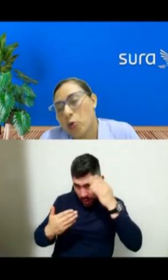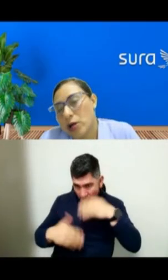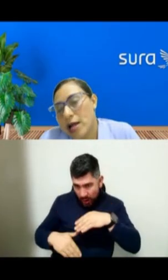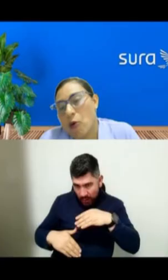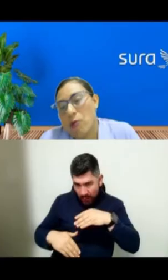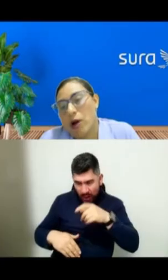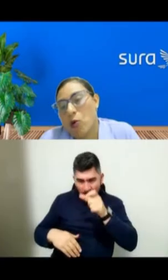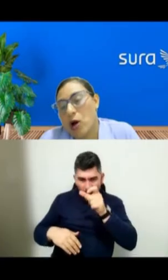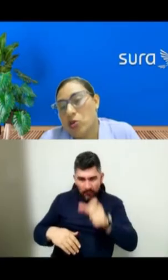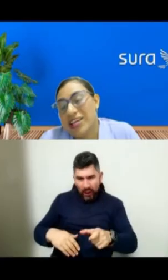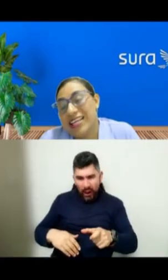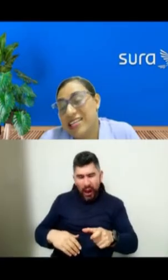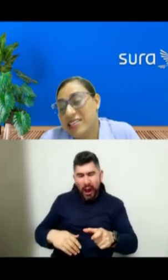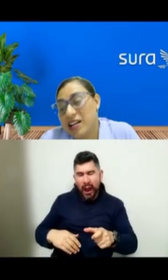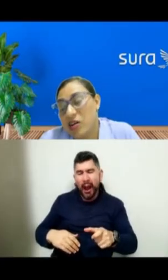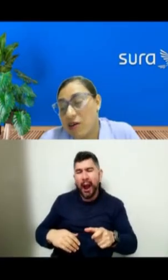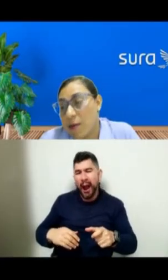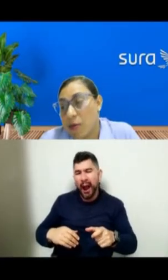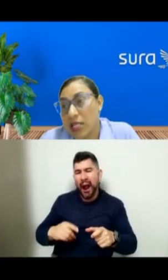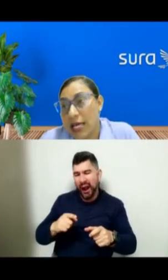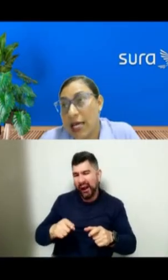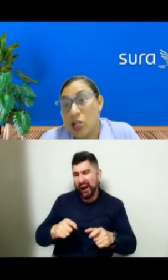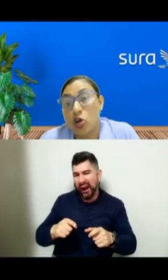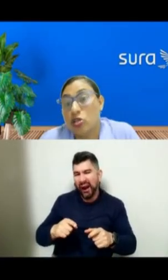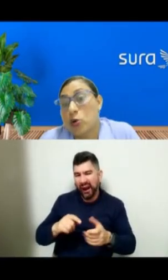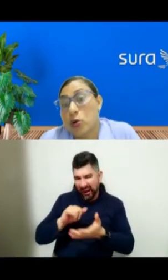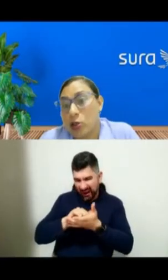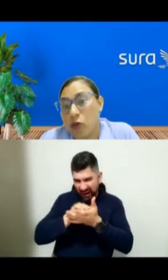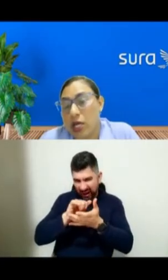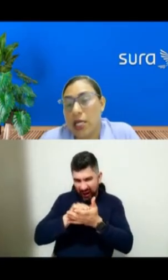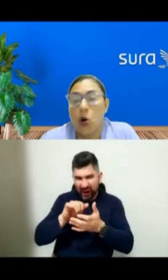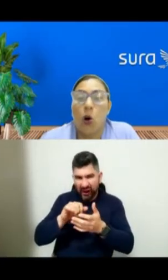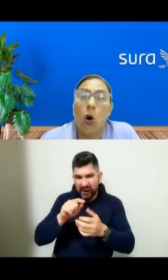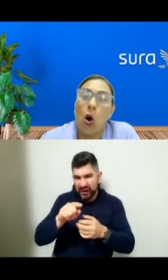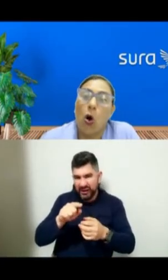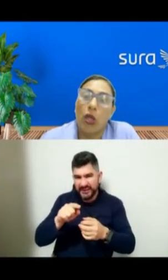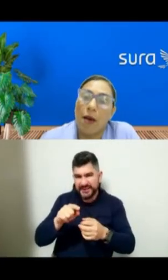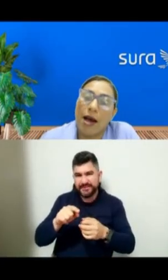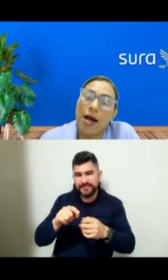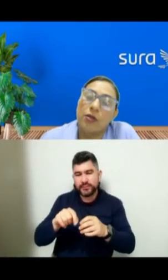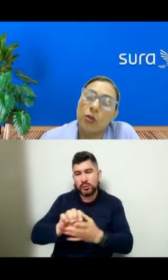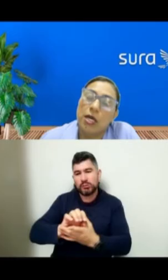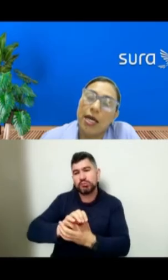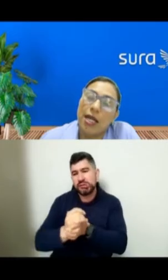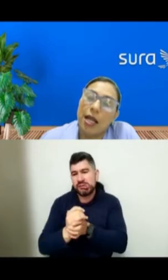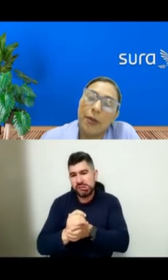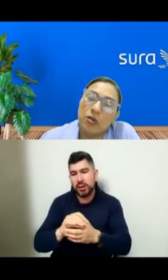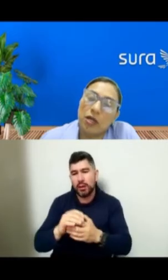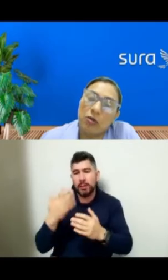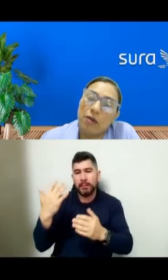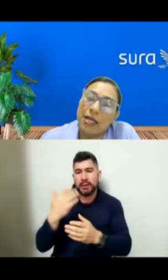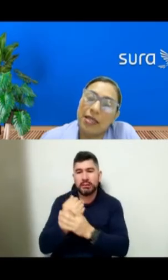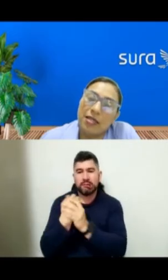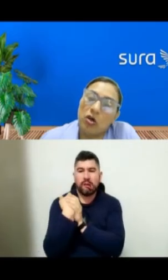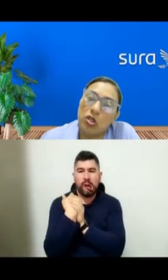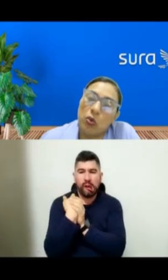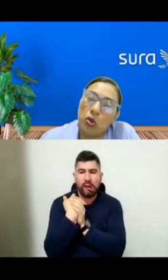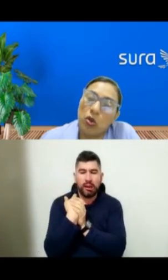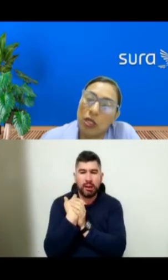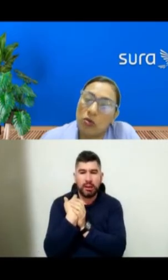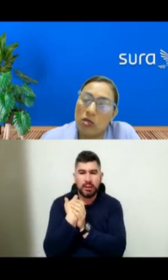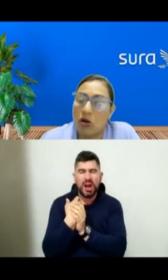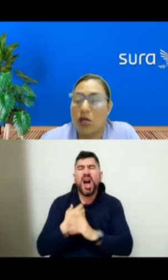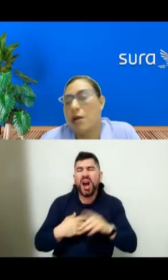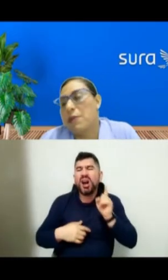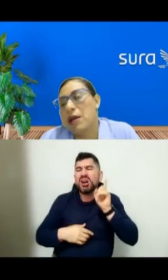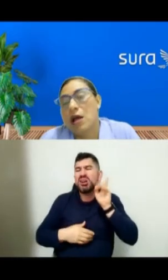persona acude allá, lo mismo que cuando es de 15, lo que hablamos de torcedura de tobillo o de la mano, la persona normalmente dice, no,